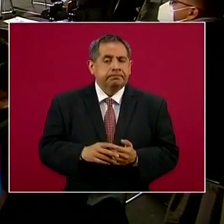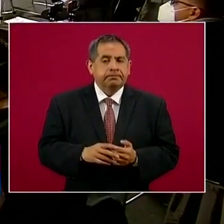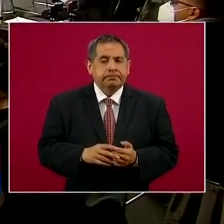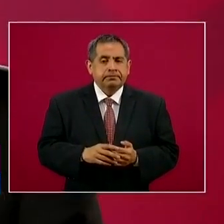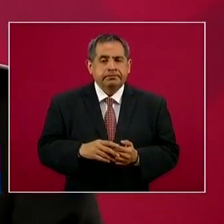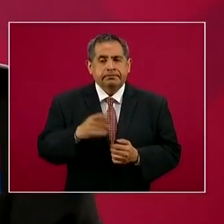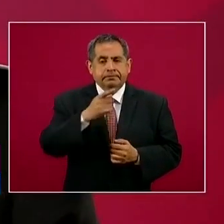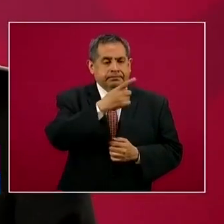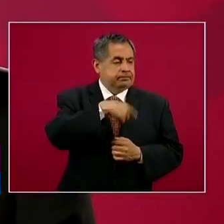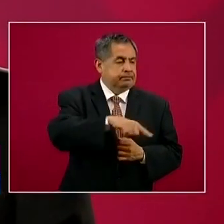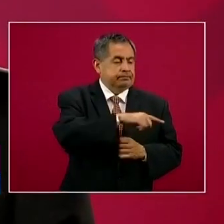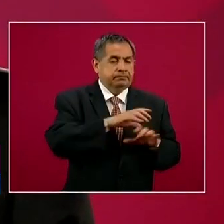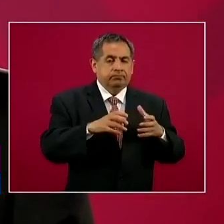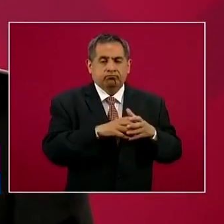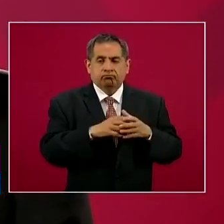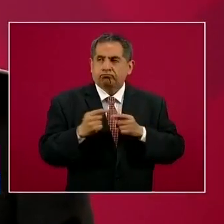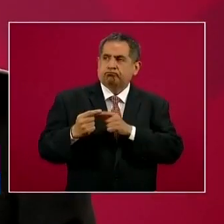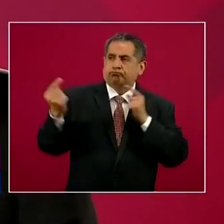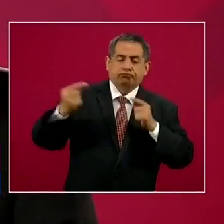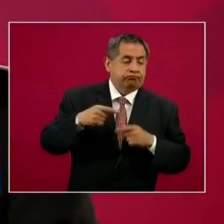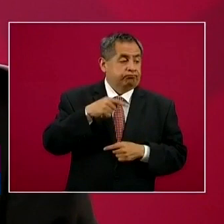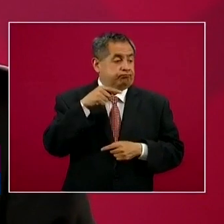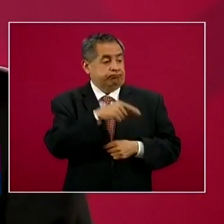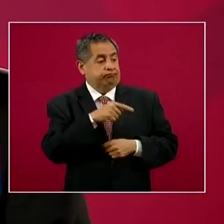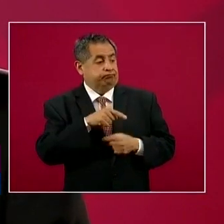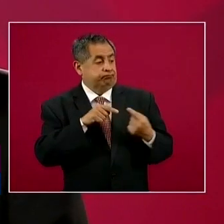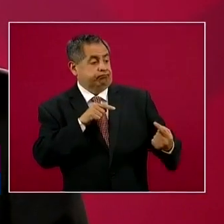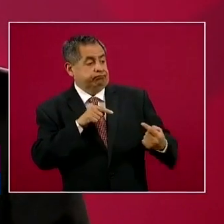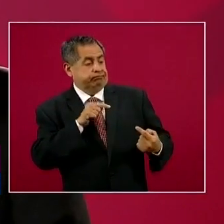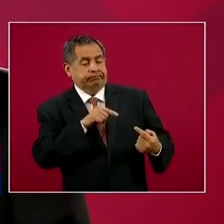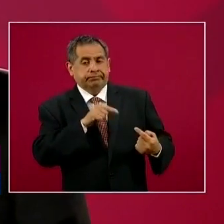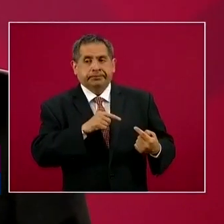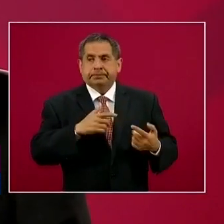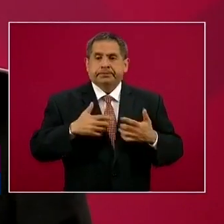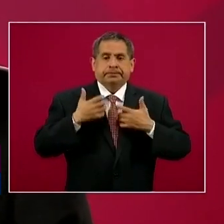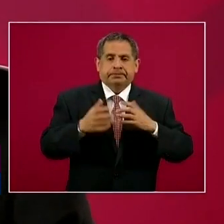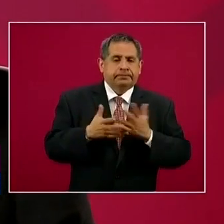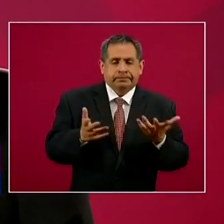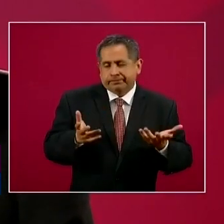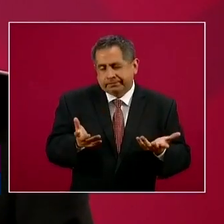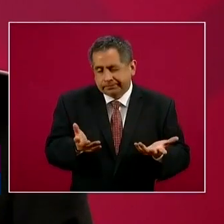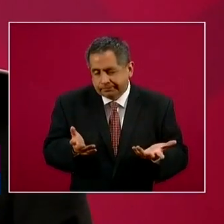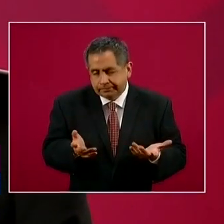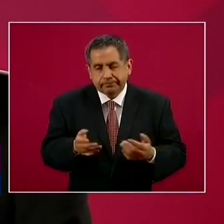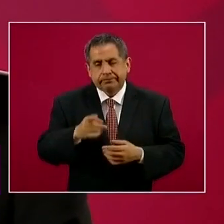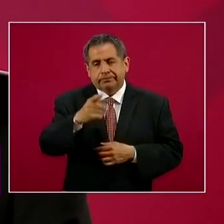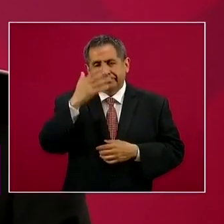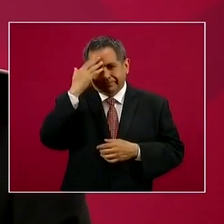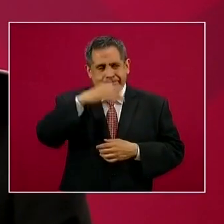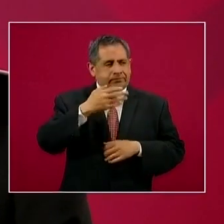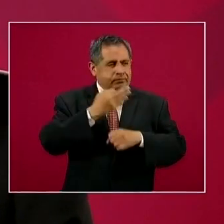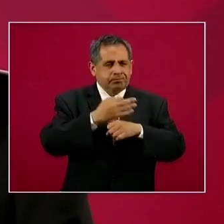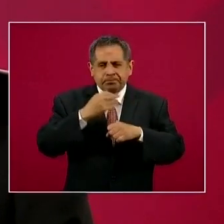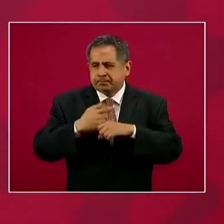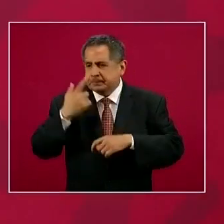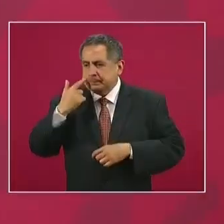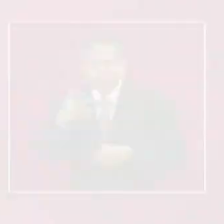a los adversarios, ¿no? Son tiempos de sopilotes.